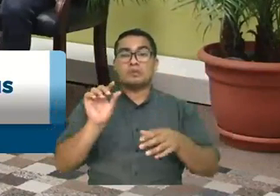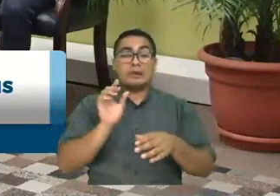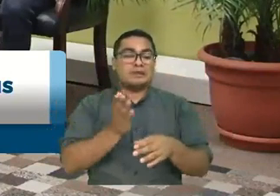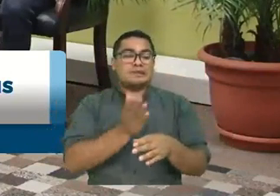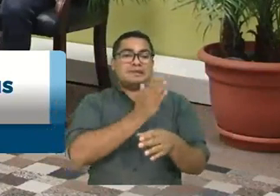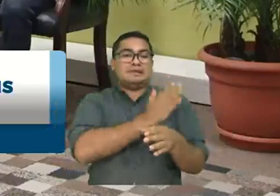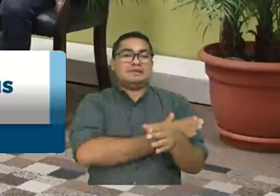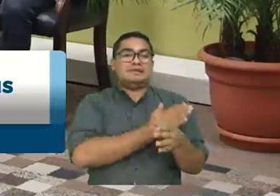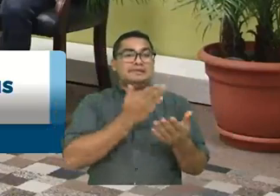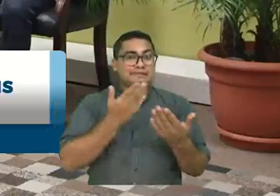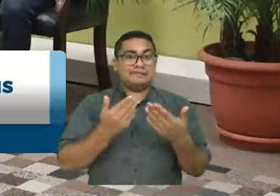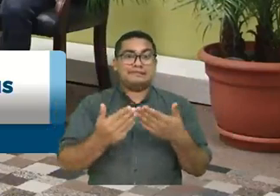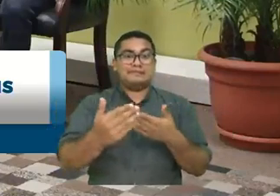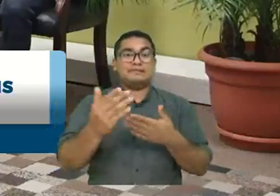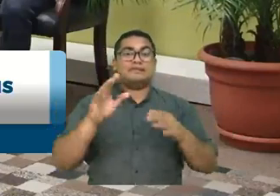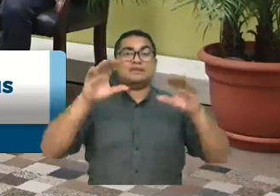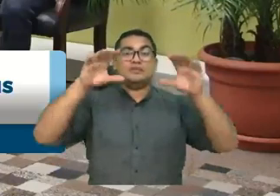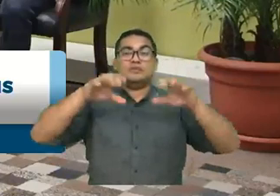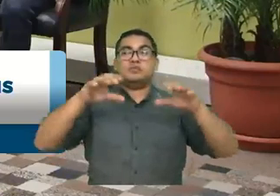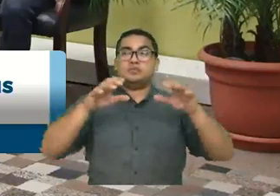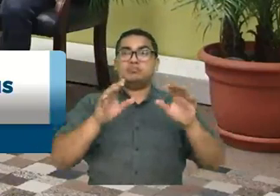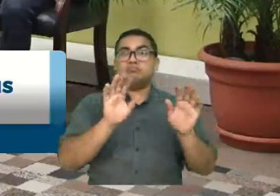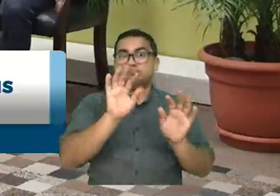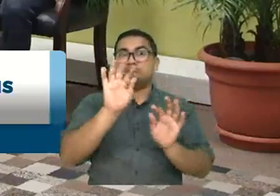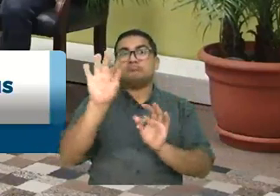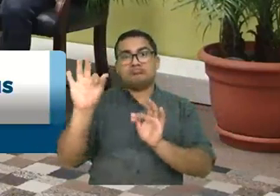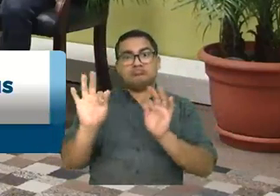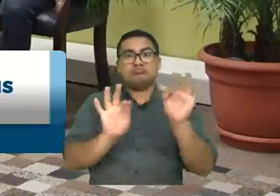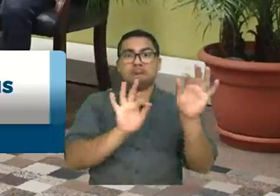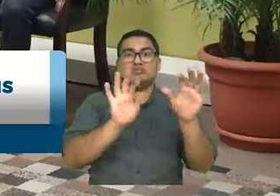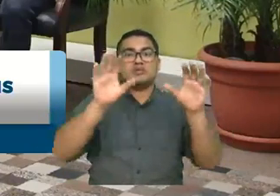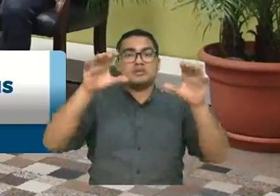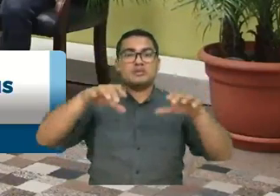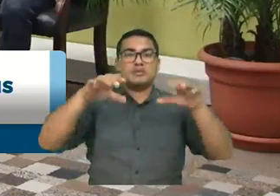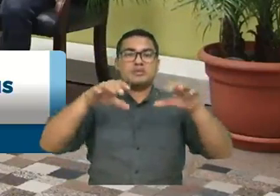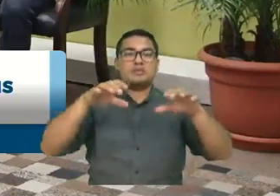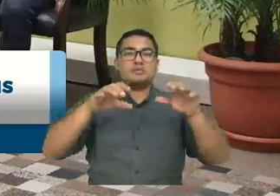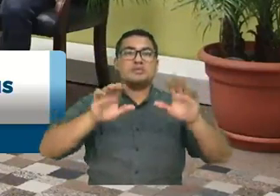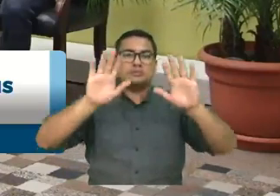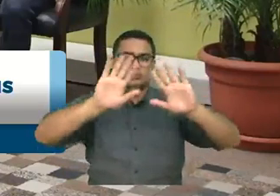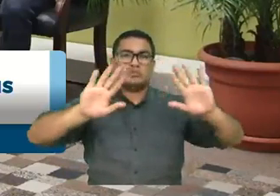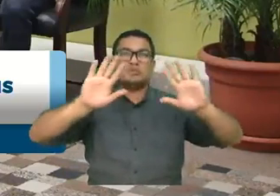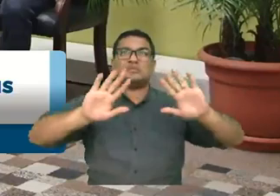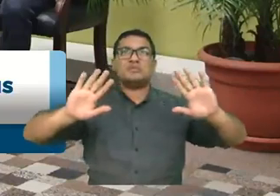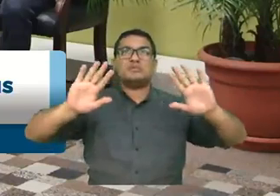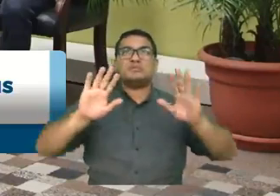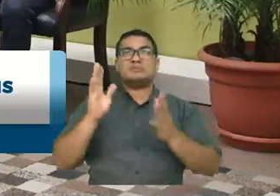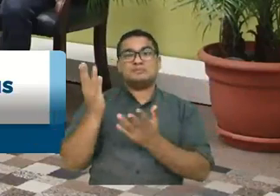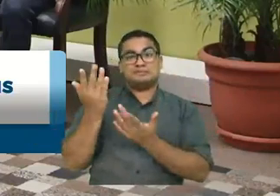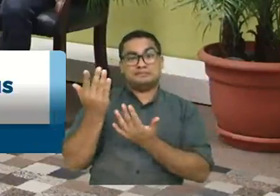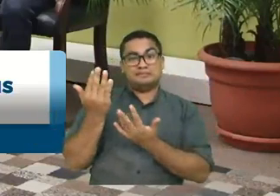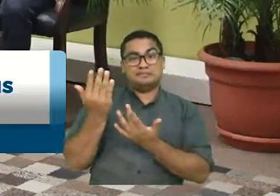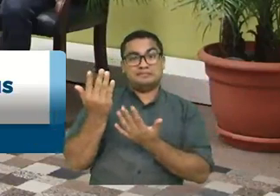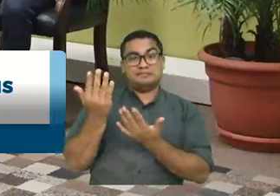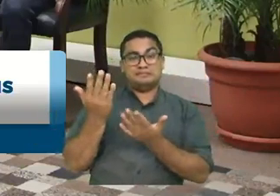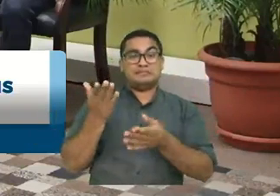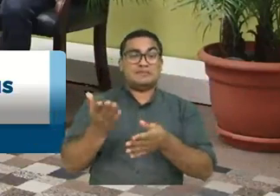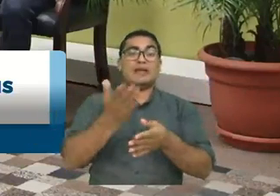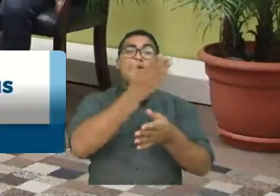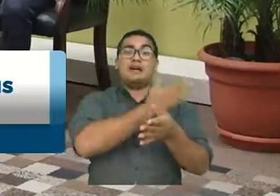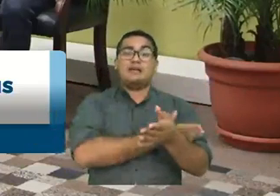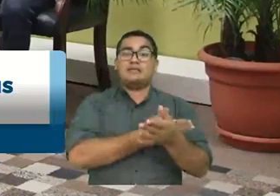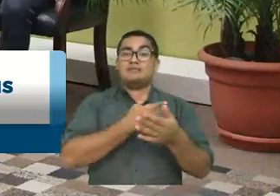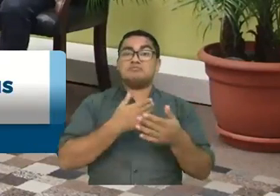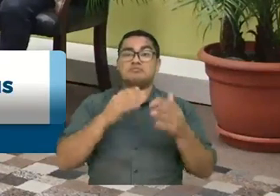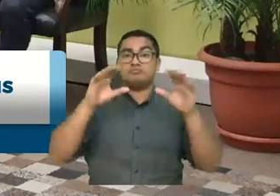hay indicios, ¿no? Han caído garúas en algunos lugares, ha habido nubosidad, entonces esperamos que sea más temprano, ¿verdad? Usted